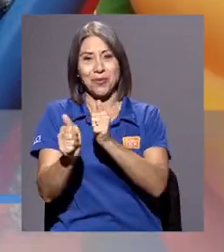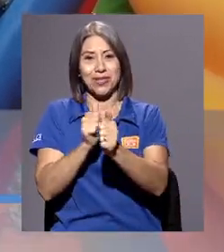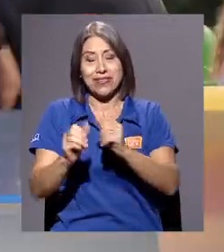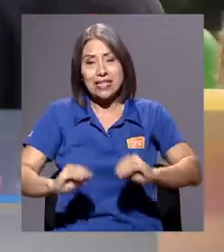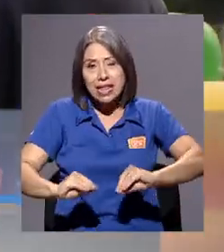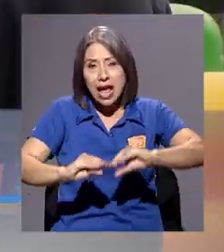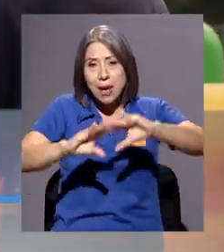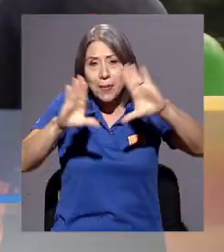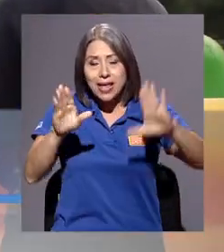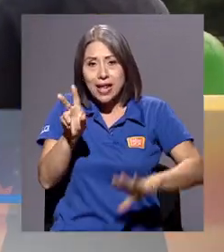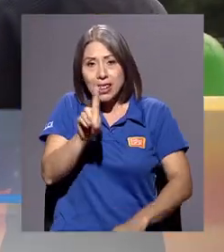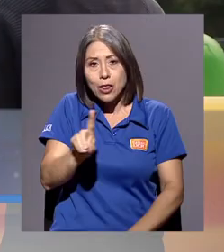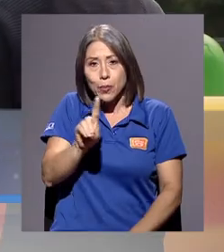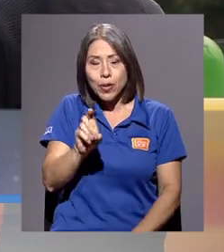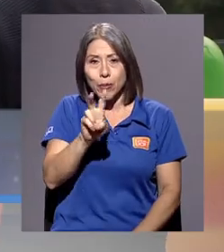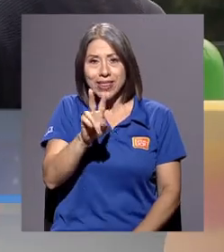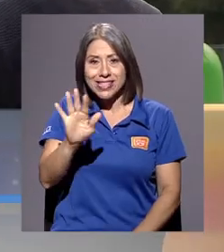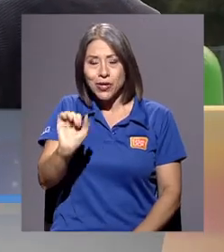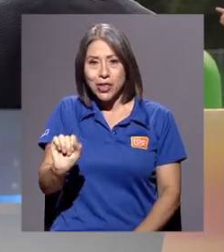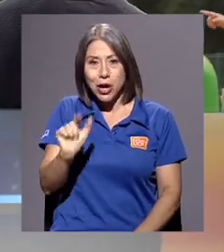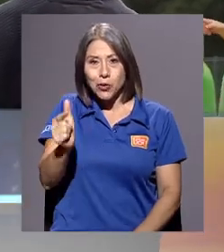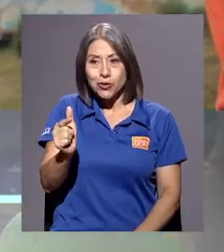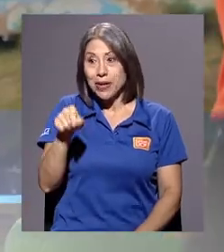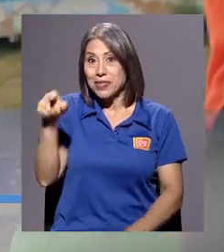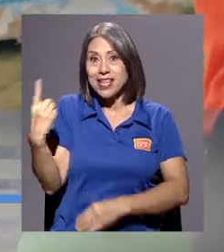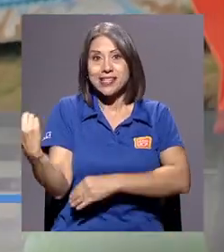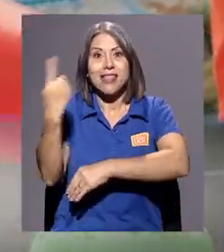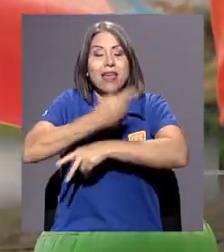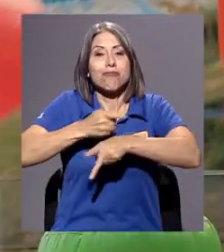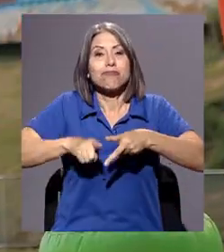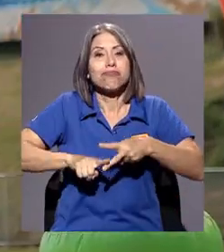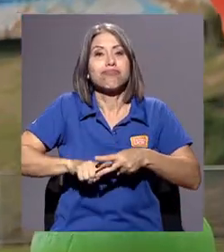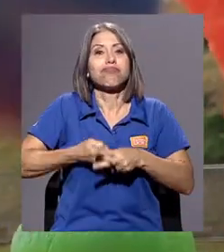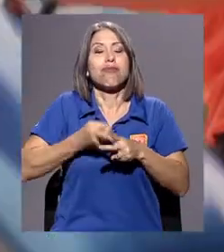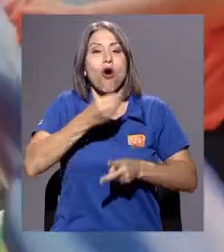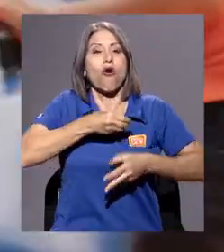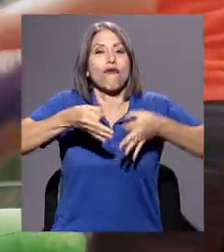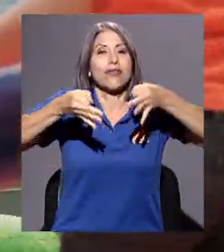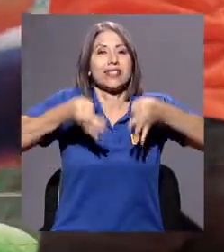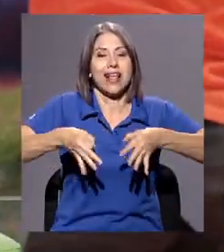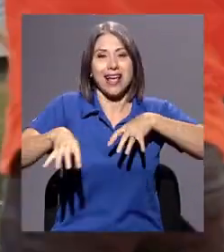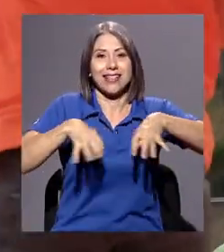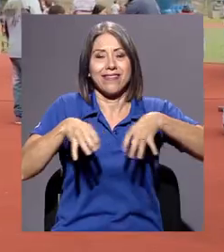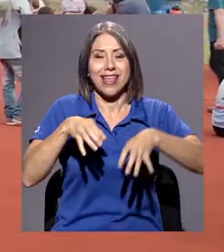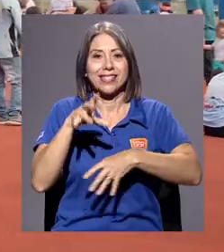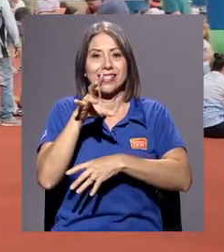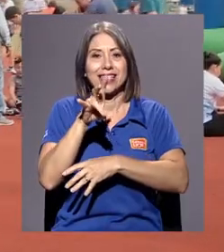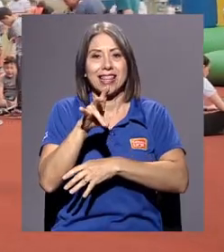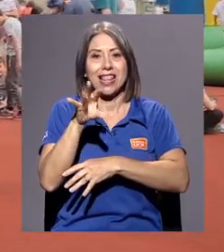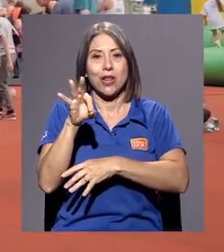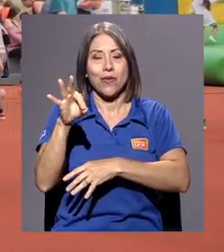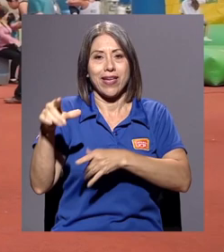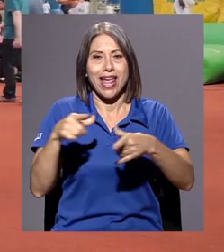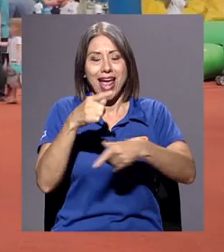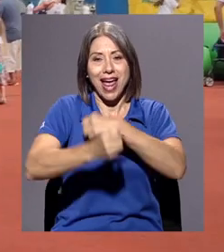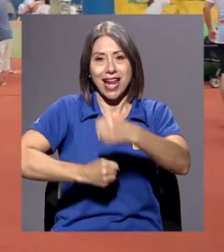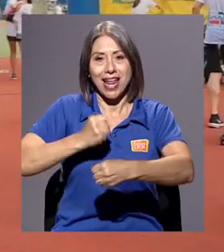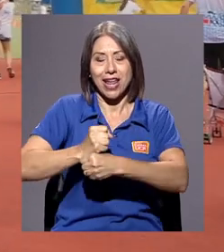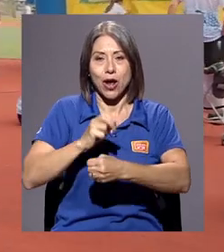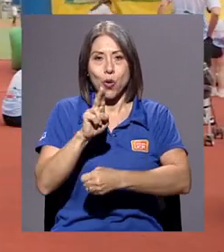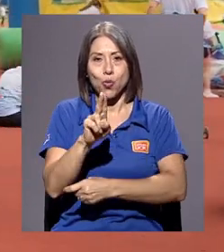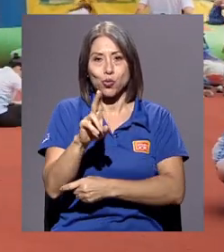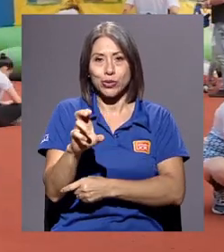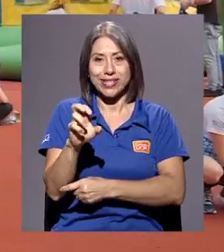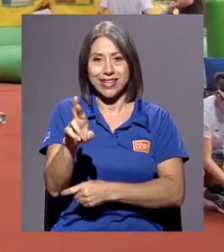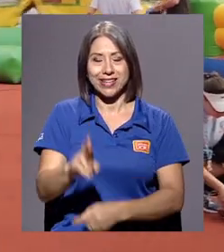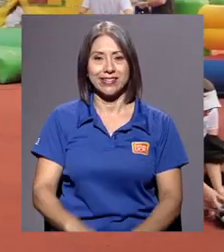del domingo 25 de agosto, día en el que arrancaron las actividades oficiales del 79 aniversario de la Universidad de